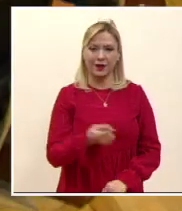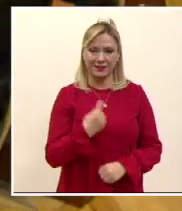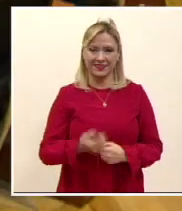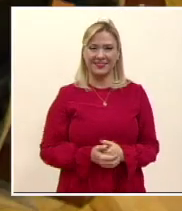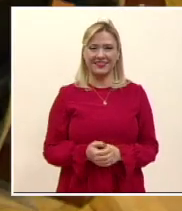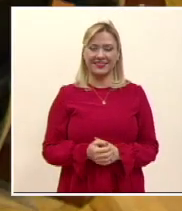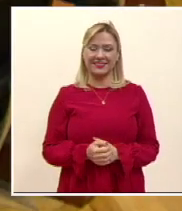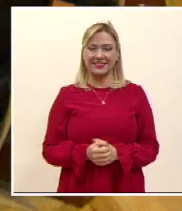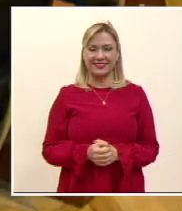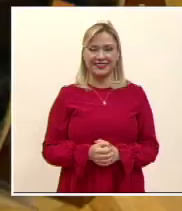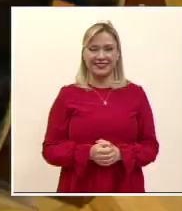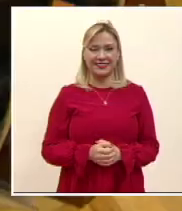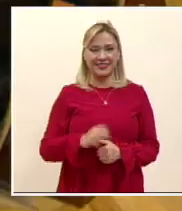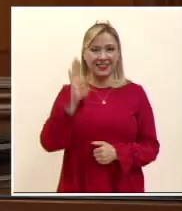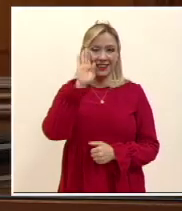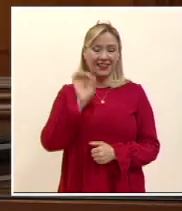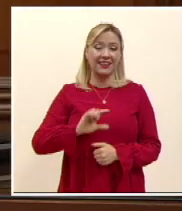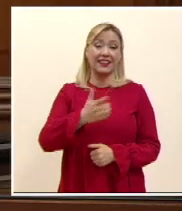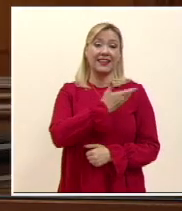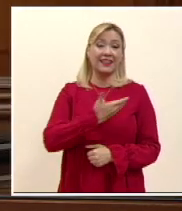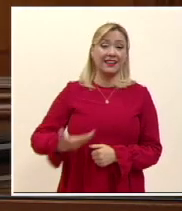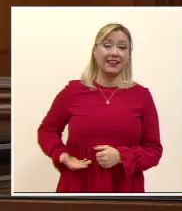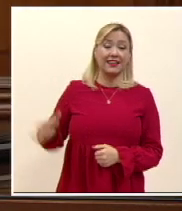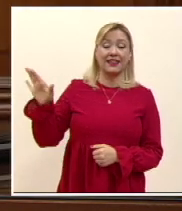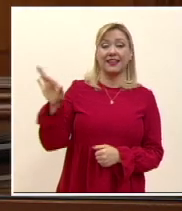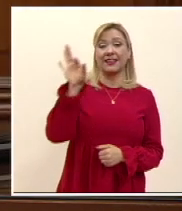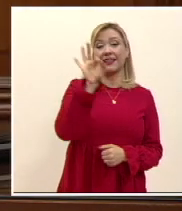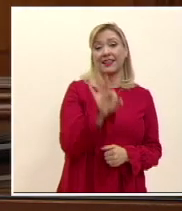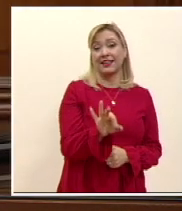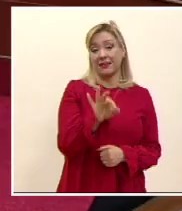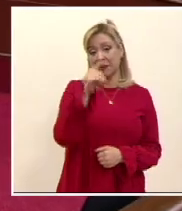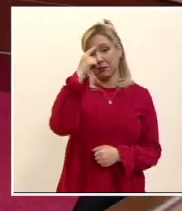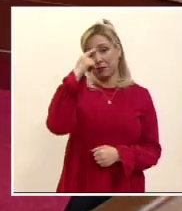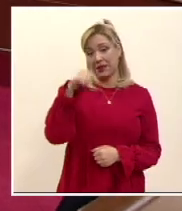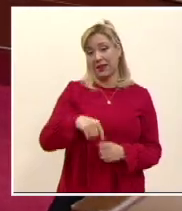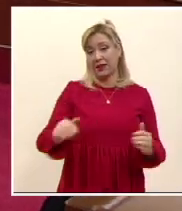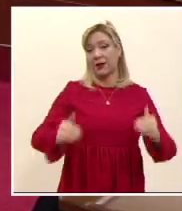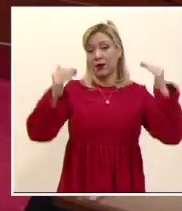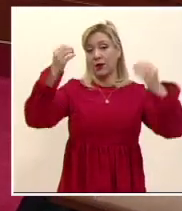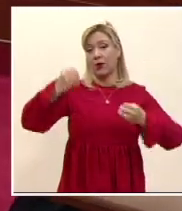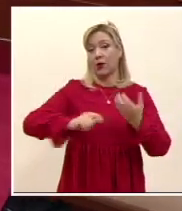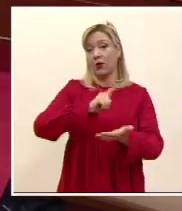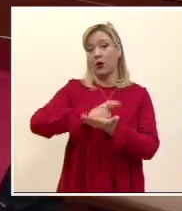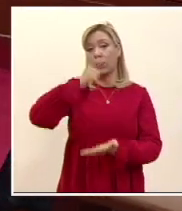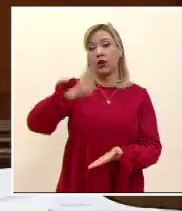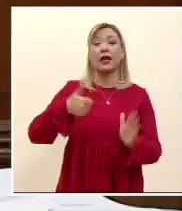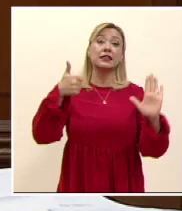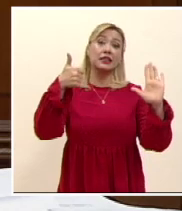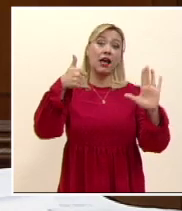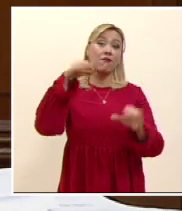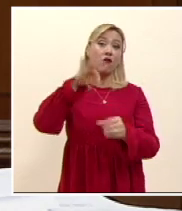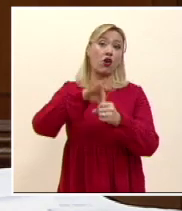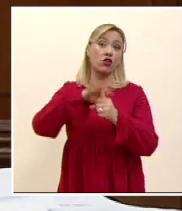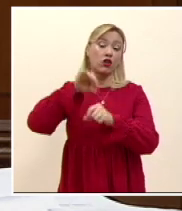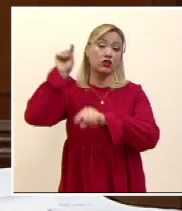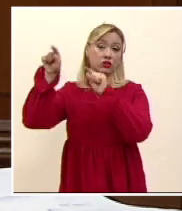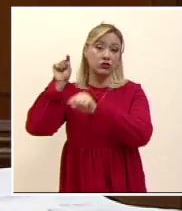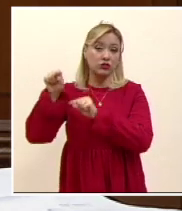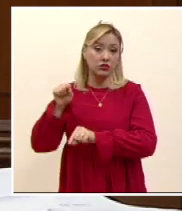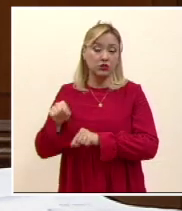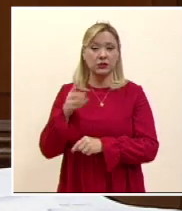La ministra Piña Hernández fue electa presidenta de la Suprema Corte y del Consejo de la Judicatura con 6 votos a favor en la